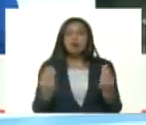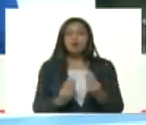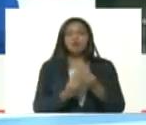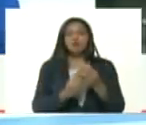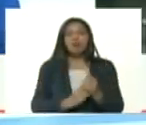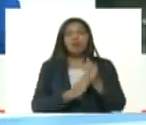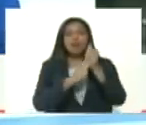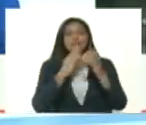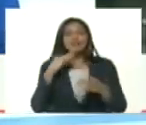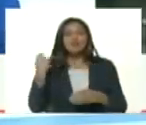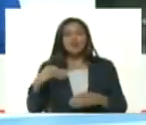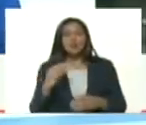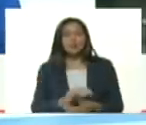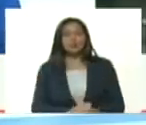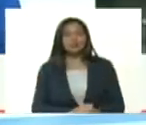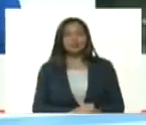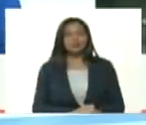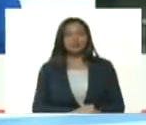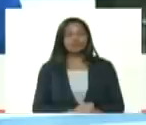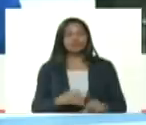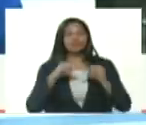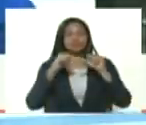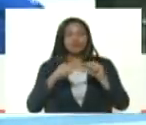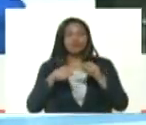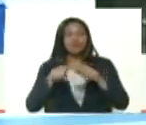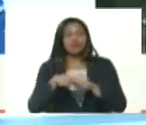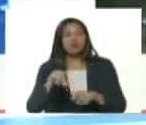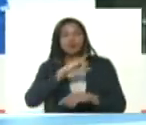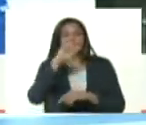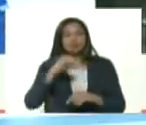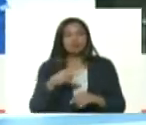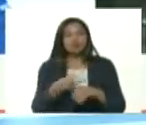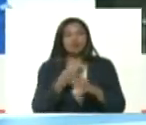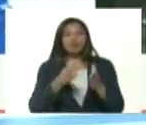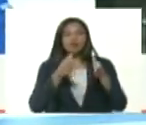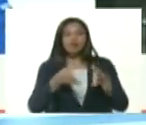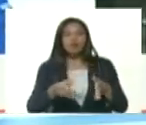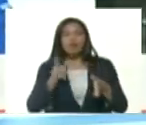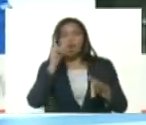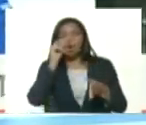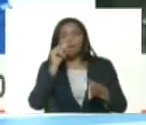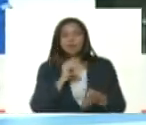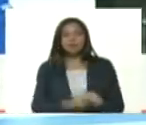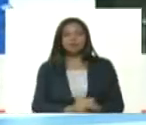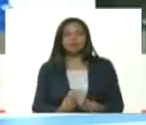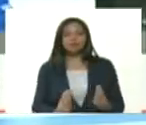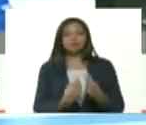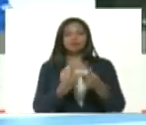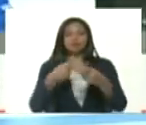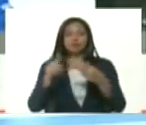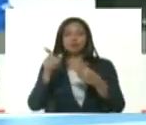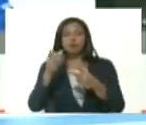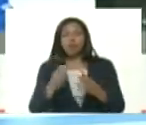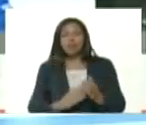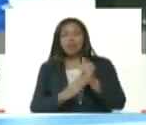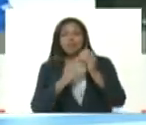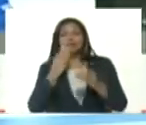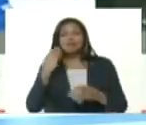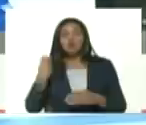joven, pujante, del estado Zulia, gobernador Omar Prieto, junto al otro líder